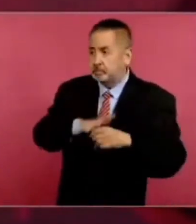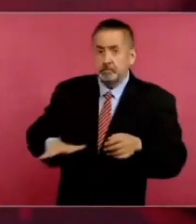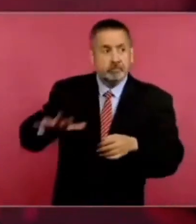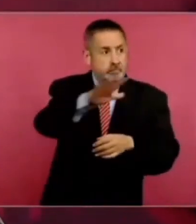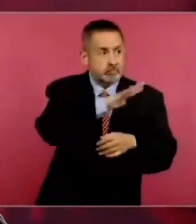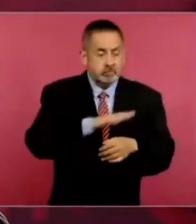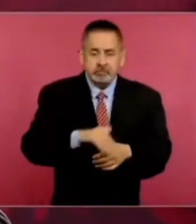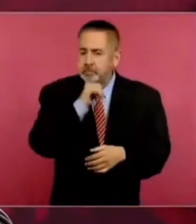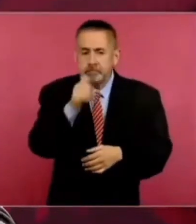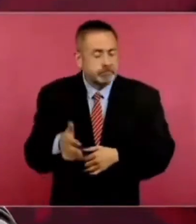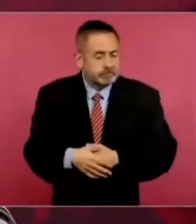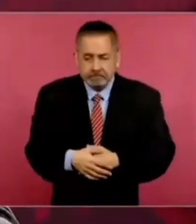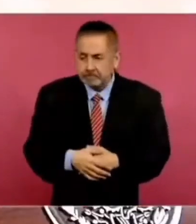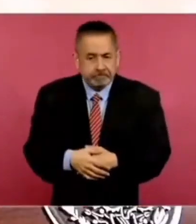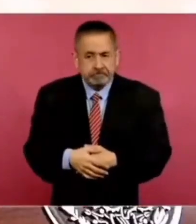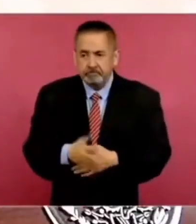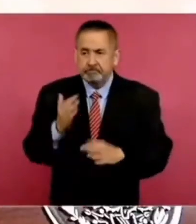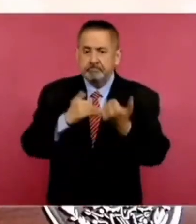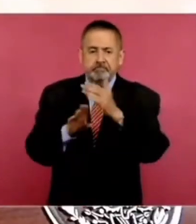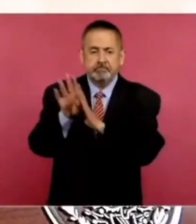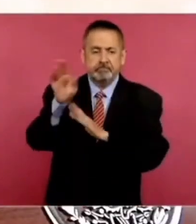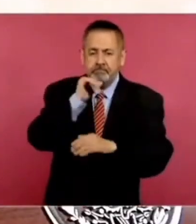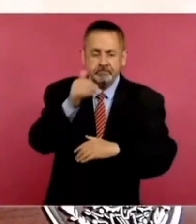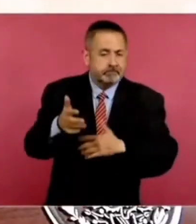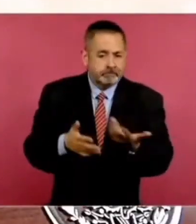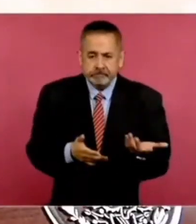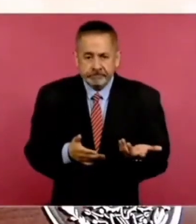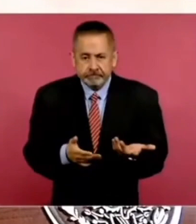abandono, se despobló ya